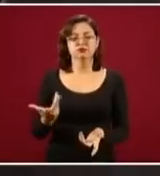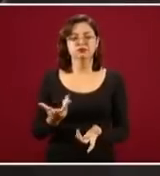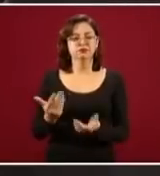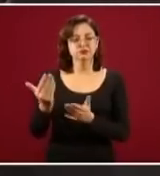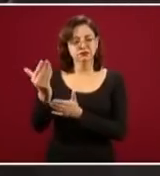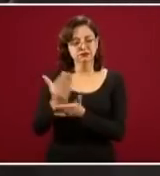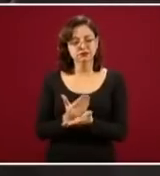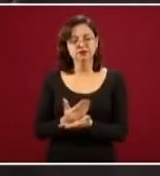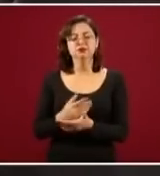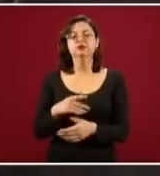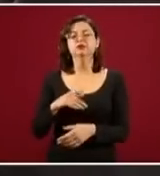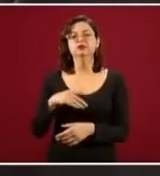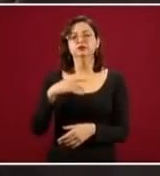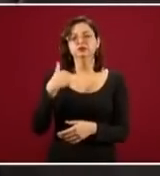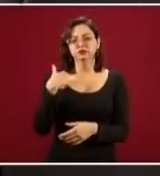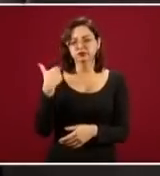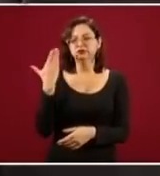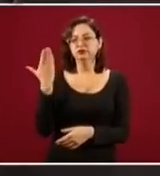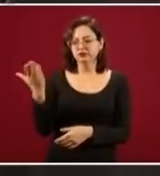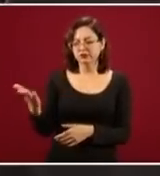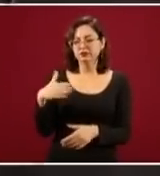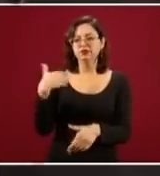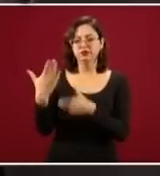pedir que ella